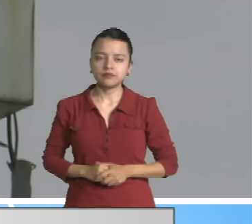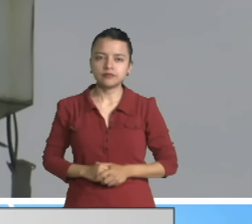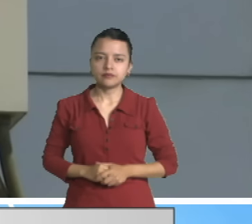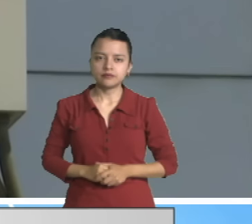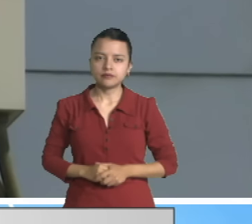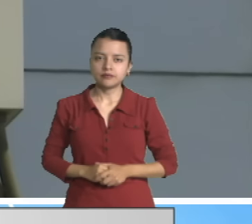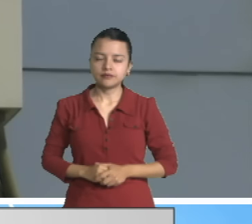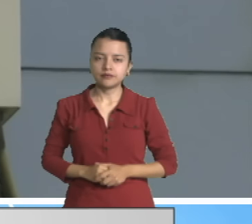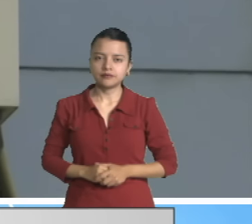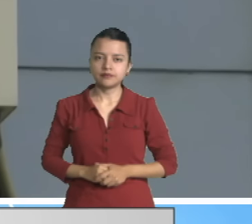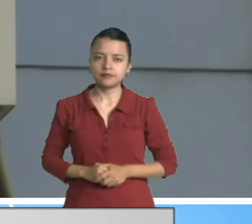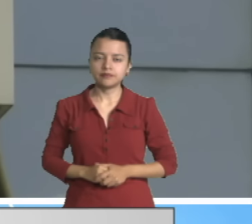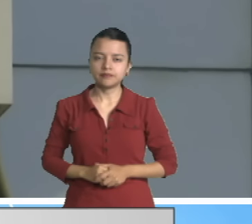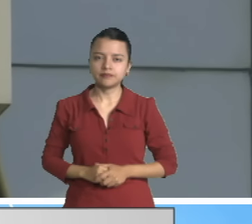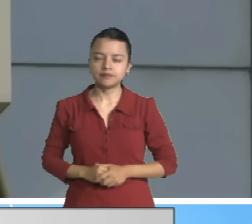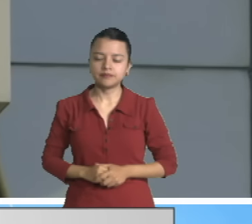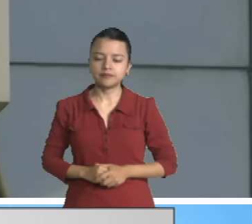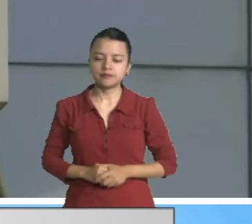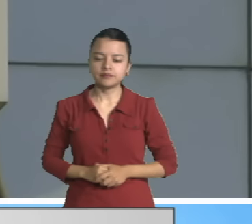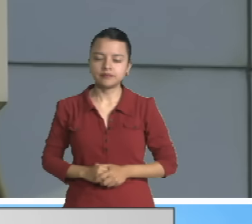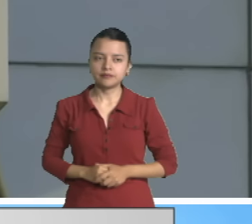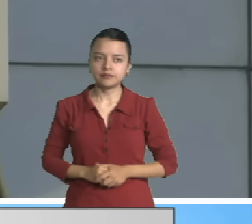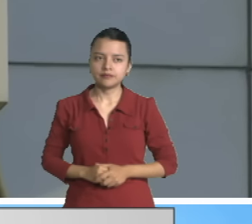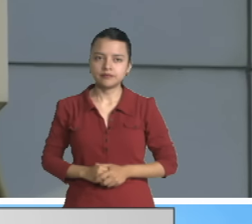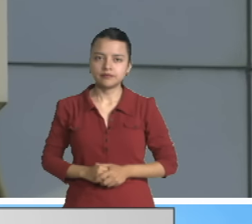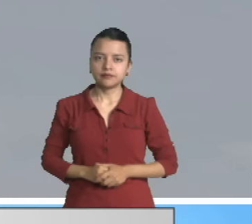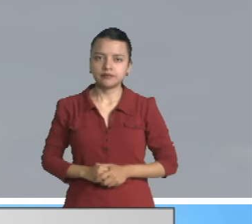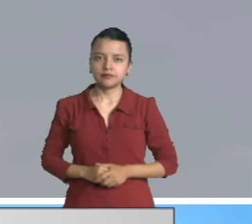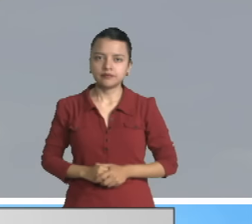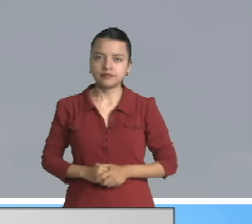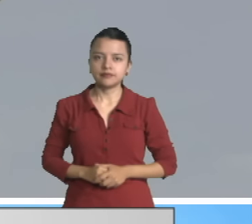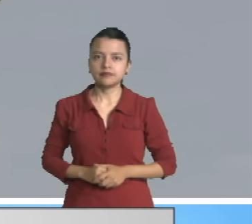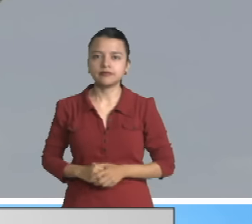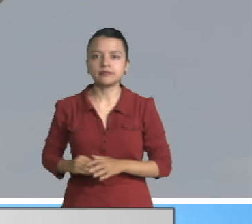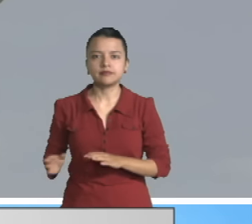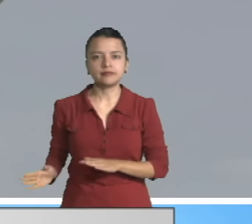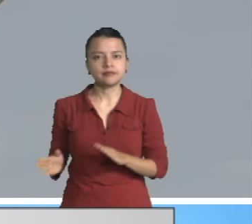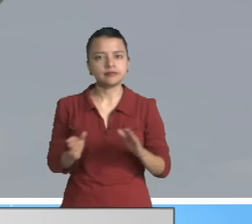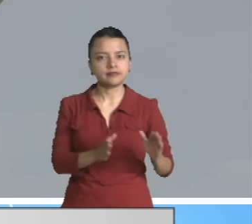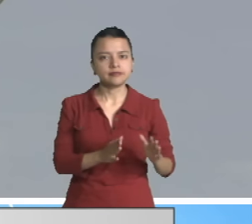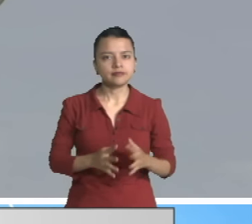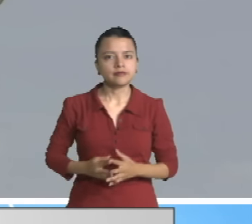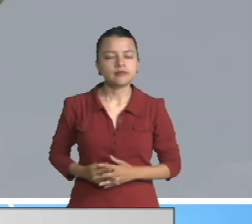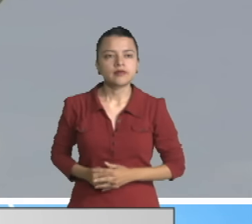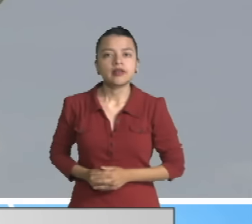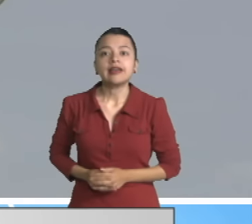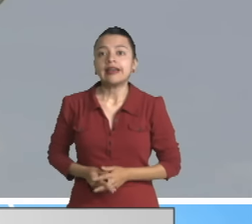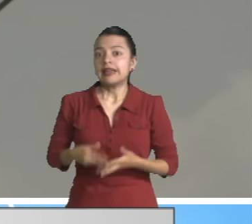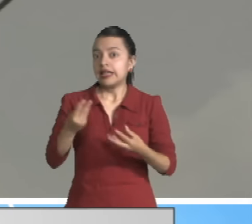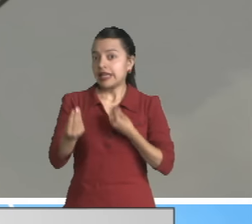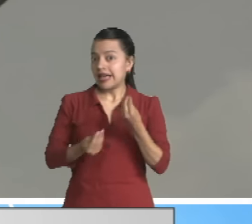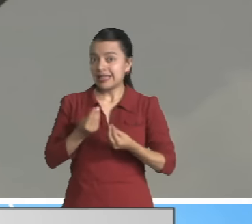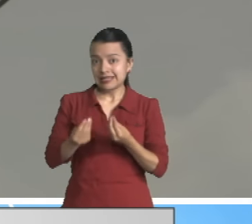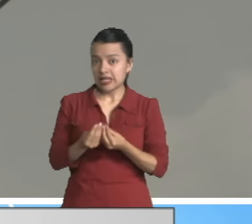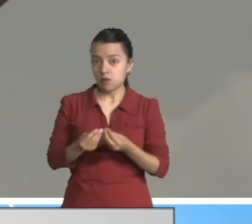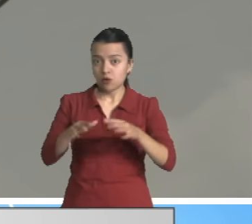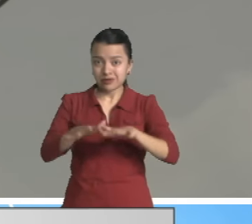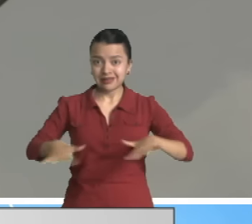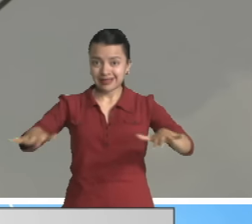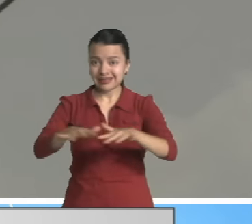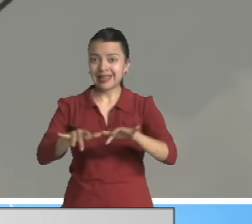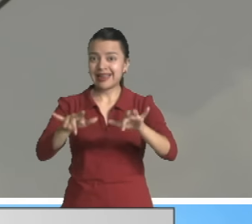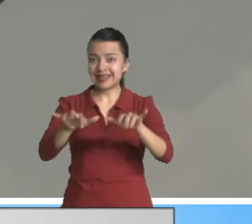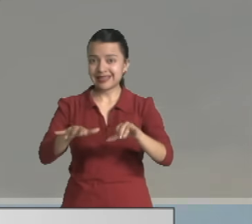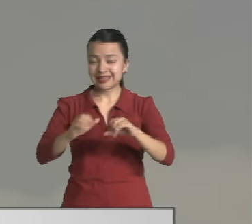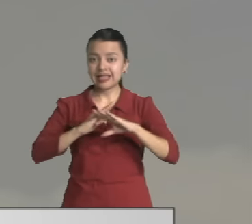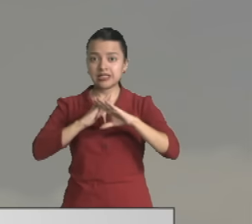donde están ubicadas, vandalismo y el mantenimiento ordinario. Esos son los factores principales. ¿Qué hacemos desde la Secretaría de Seguridad,